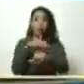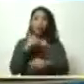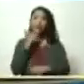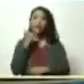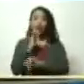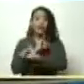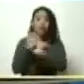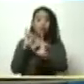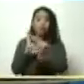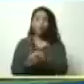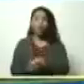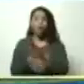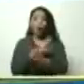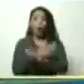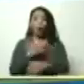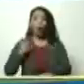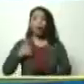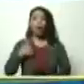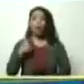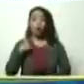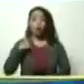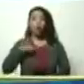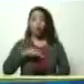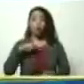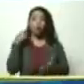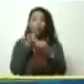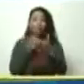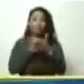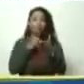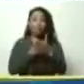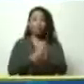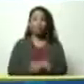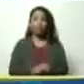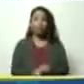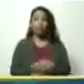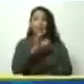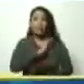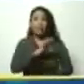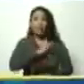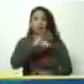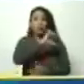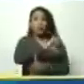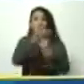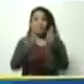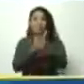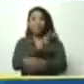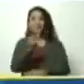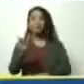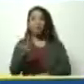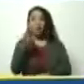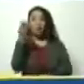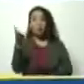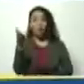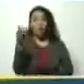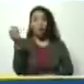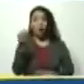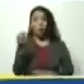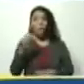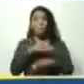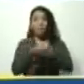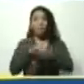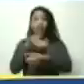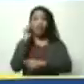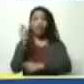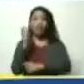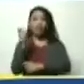terminar el juego Argentina pero tengo que insistir señora vicepresidenta usted como vicepresidenta y ministra de